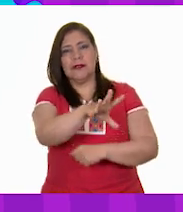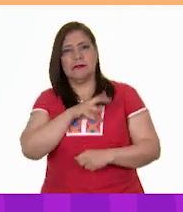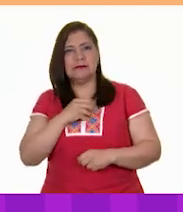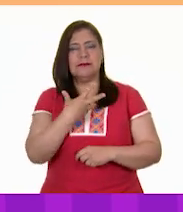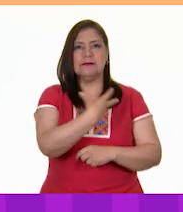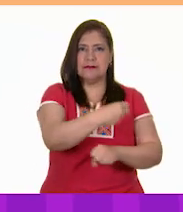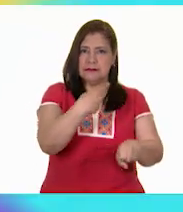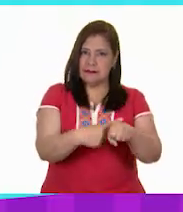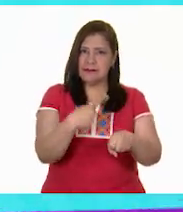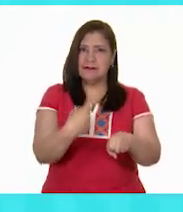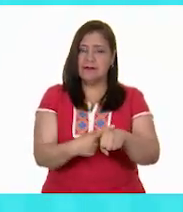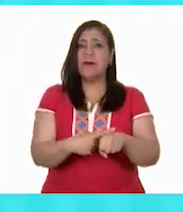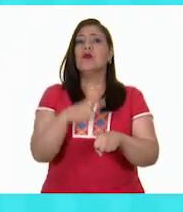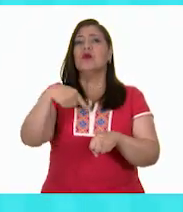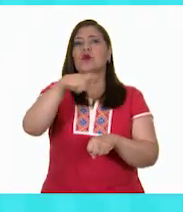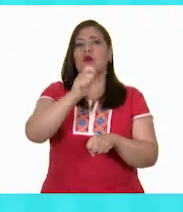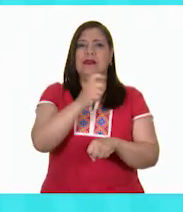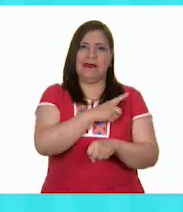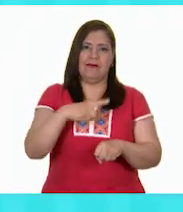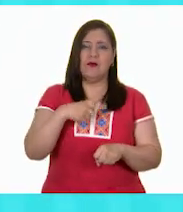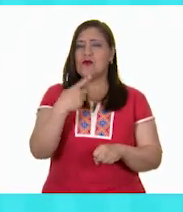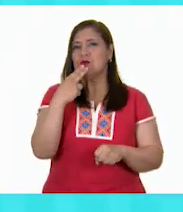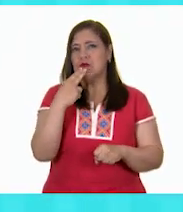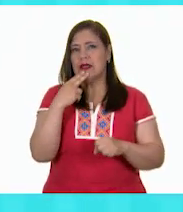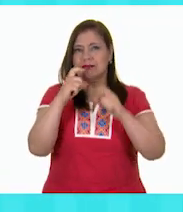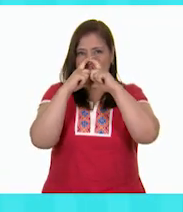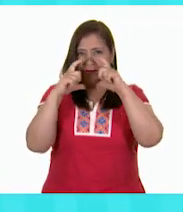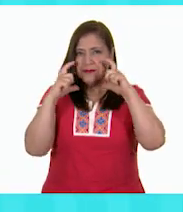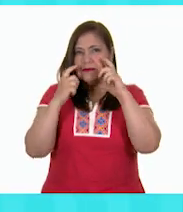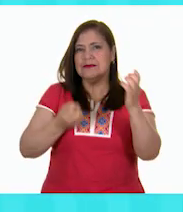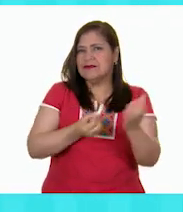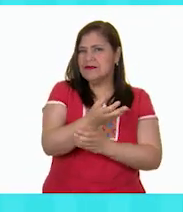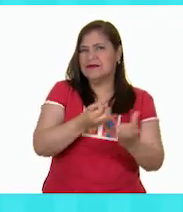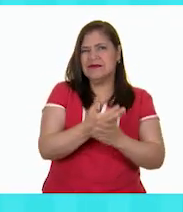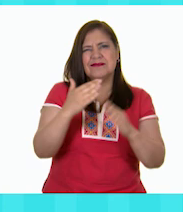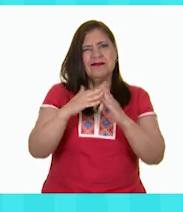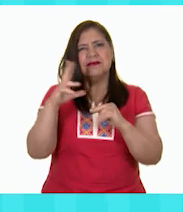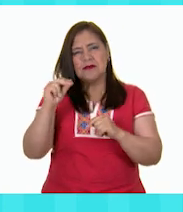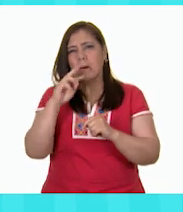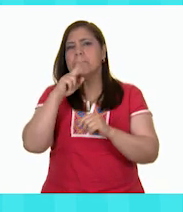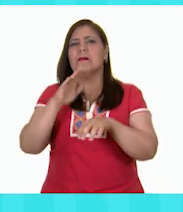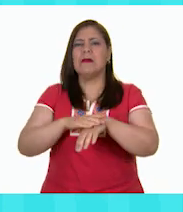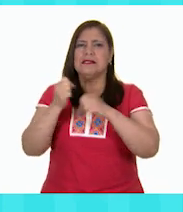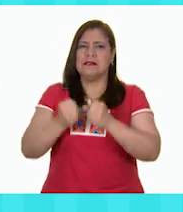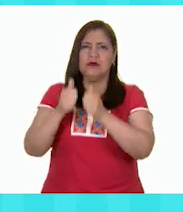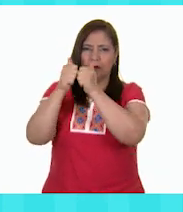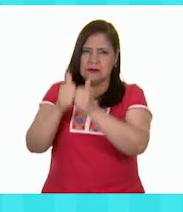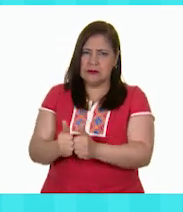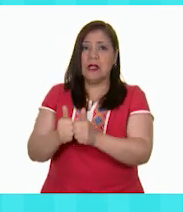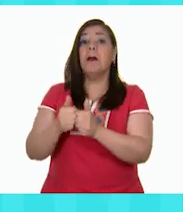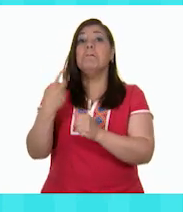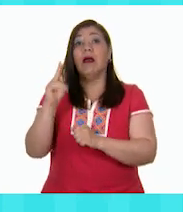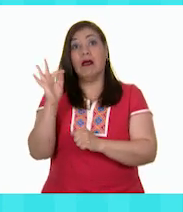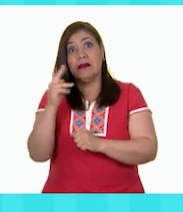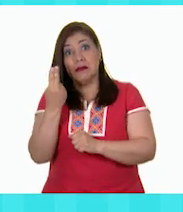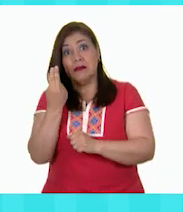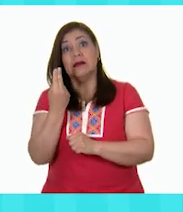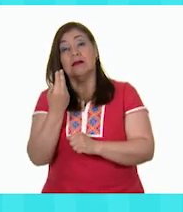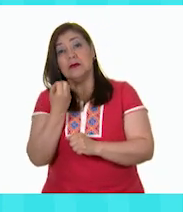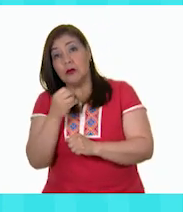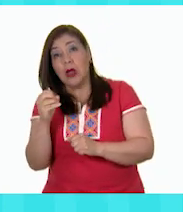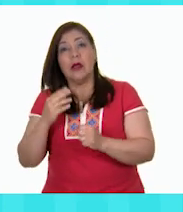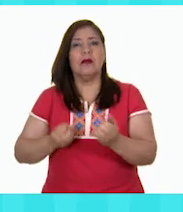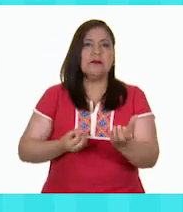contagiarnos. Utiliza cubrebocas. No salgas de casa. Si tienes que hacerlo, recuerda que es obligatorio utilizarlo. Mantén